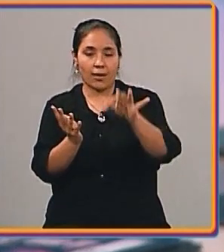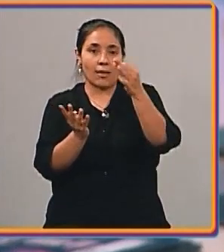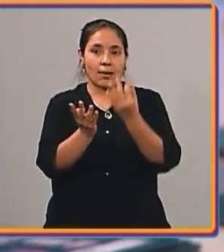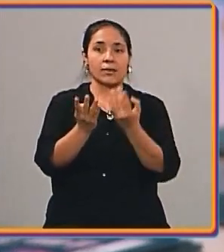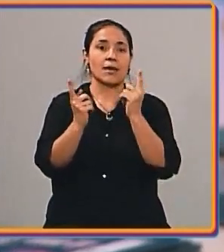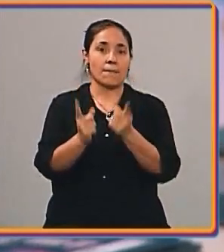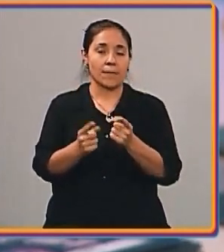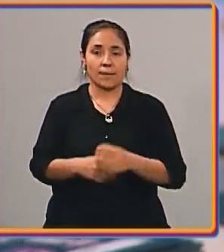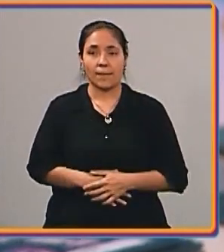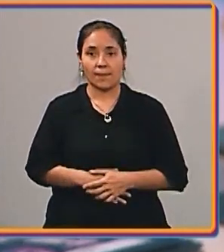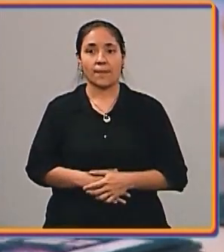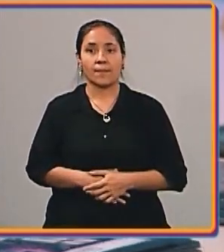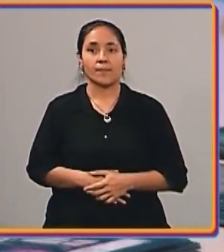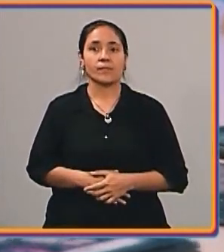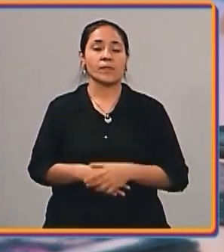tener más acciones.